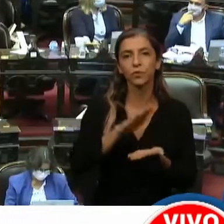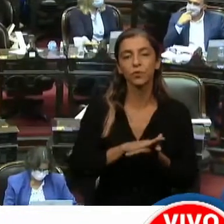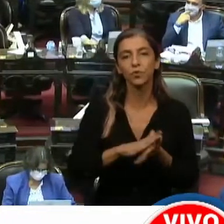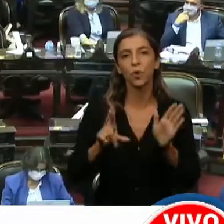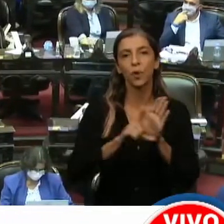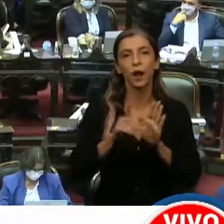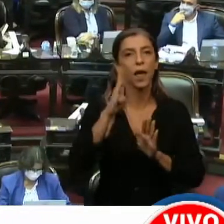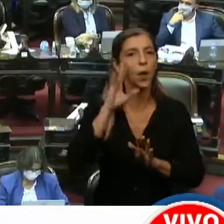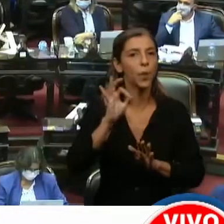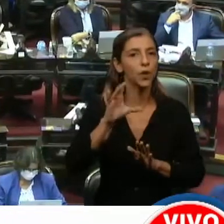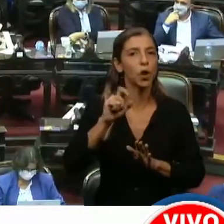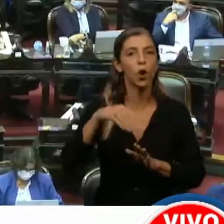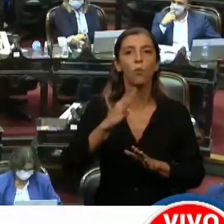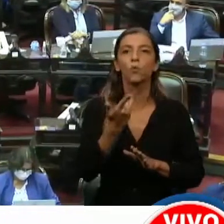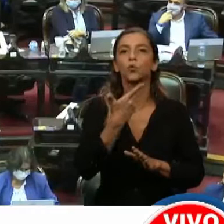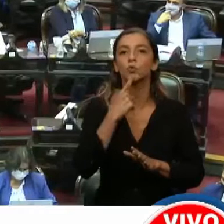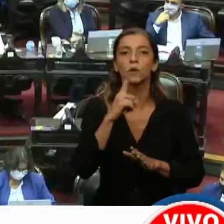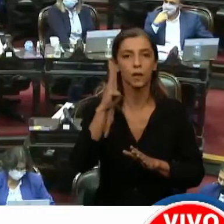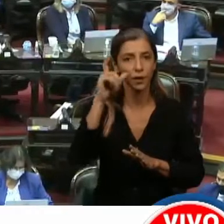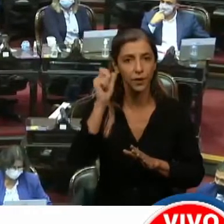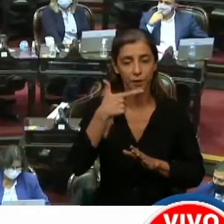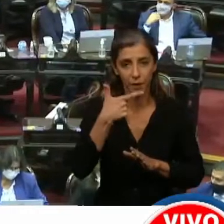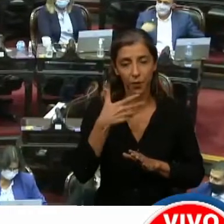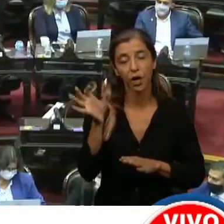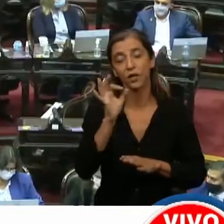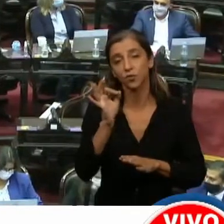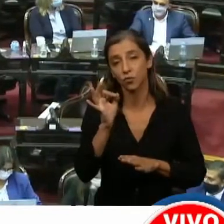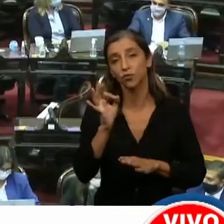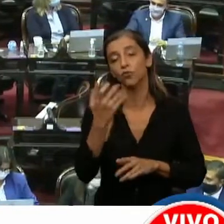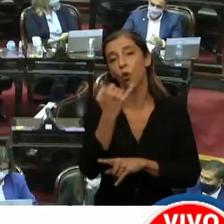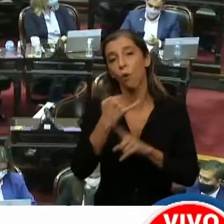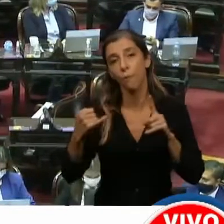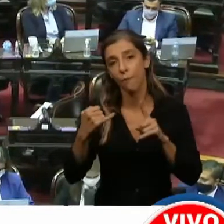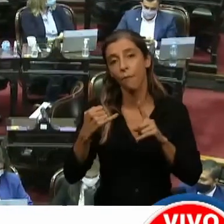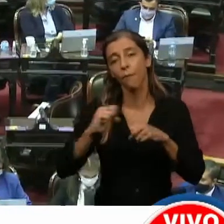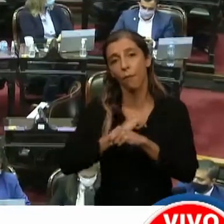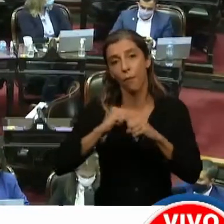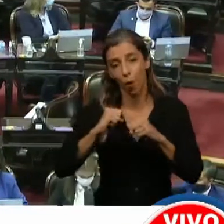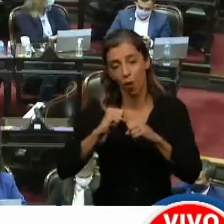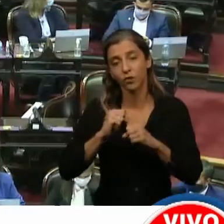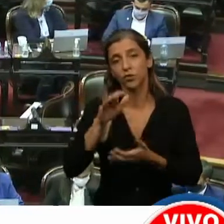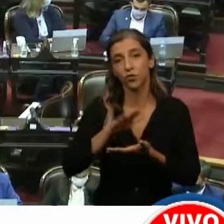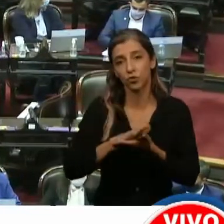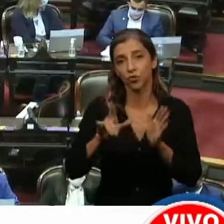de biocombustibles o de la media sanción a la ley de biocombustibles